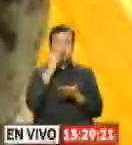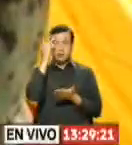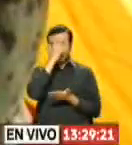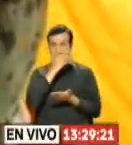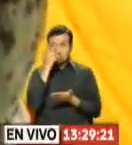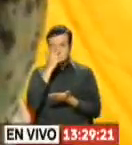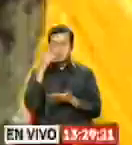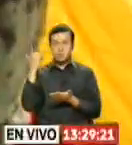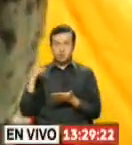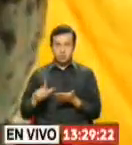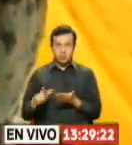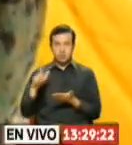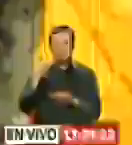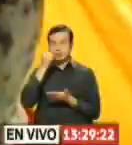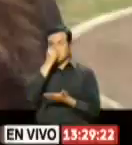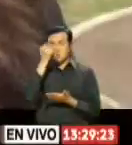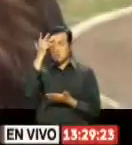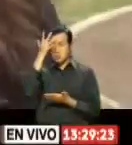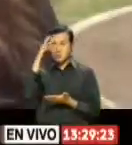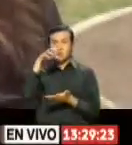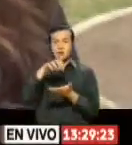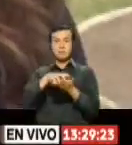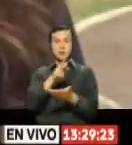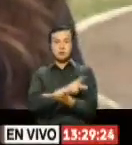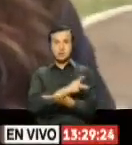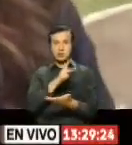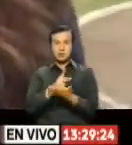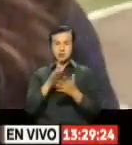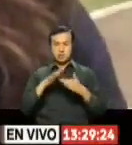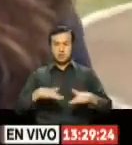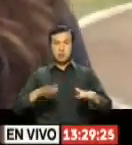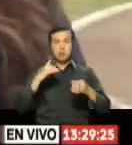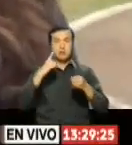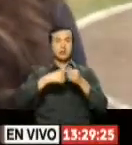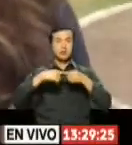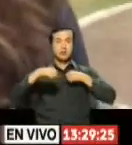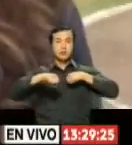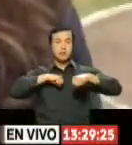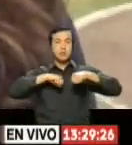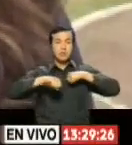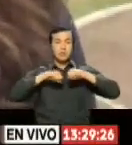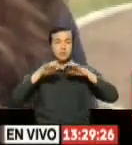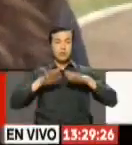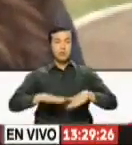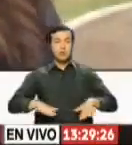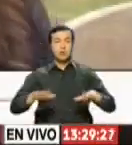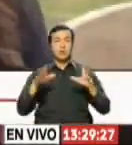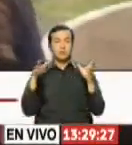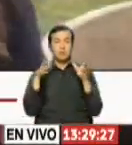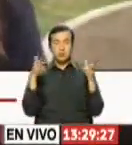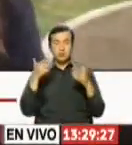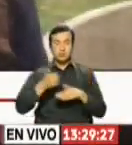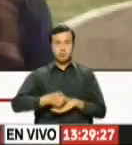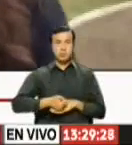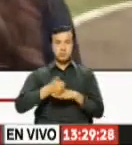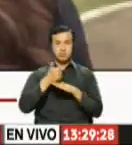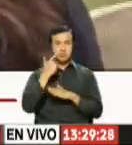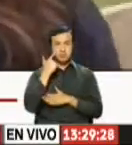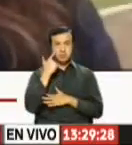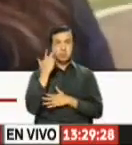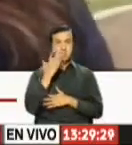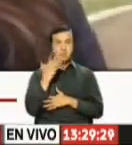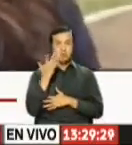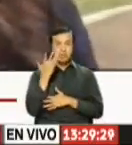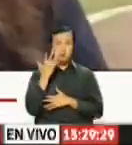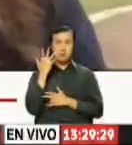Esmeraldas, Loja, Santo Domingo y Pichincha. Aquí en Quito la operación se ejecutó en la comandancia del